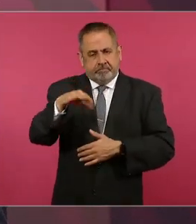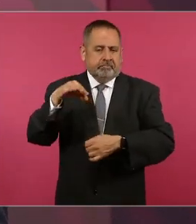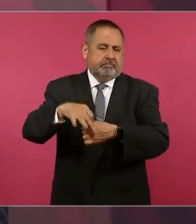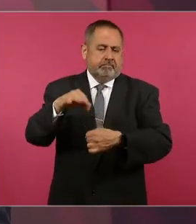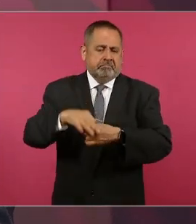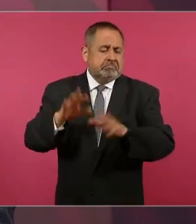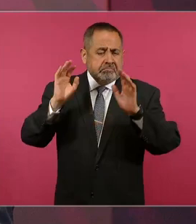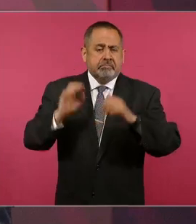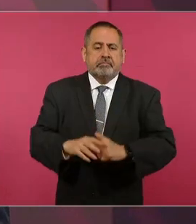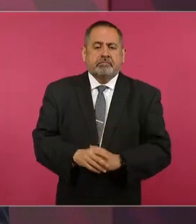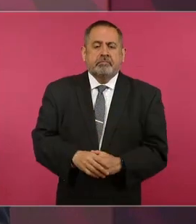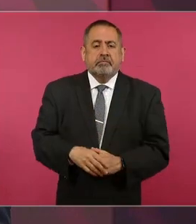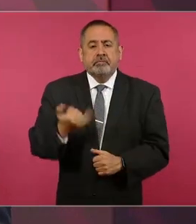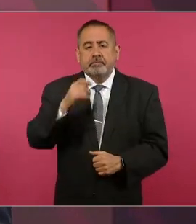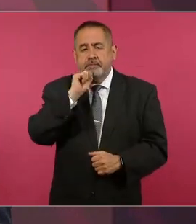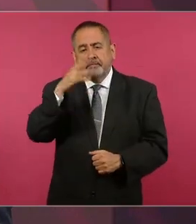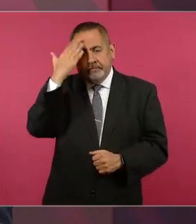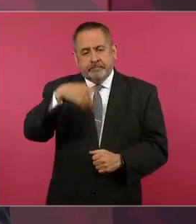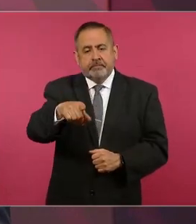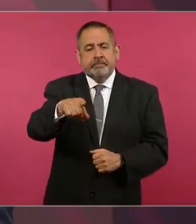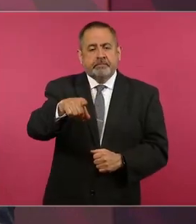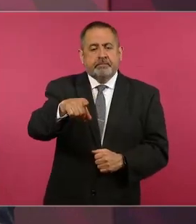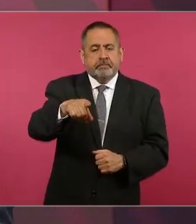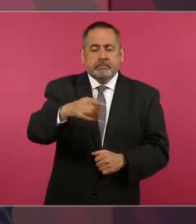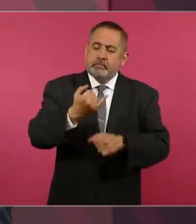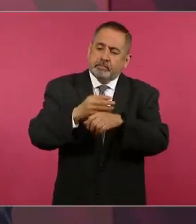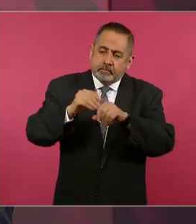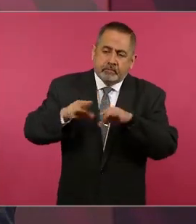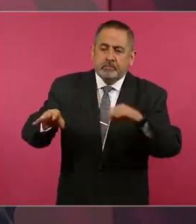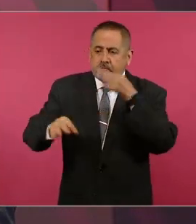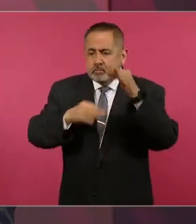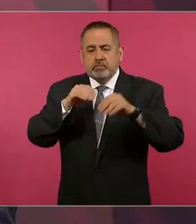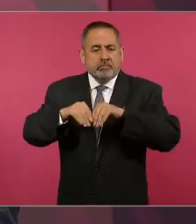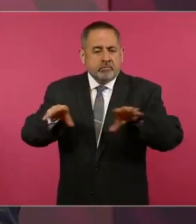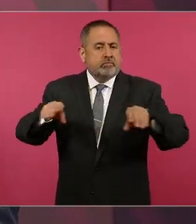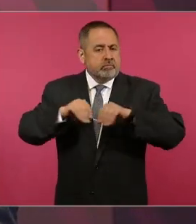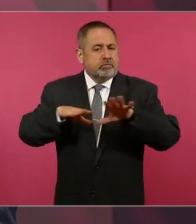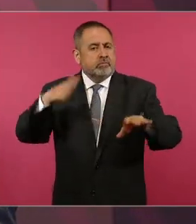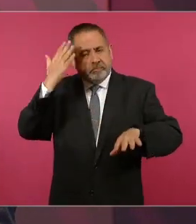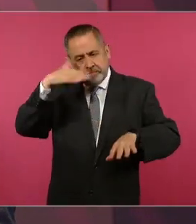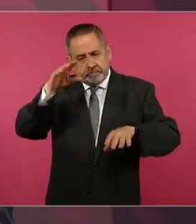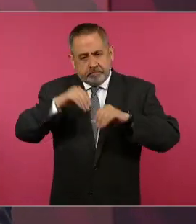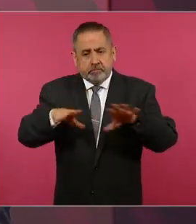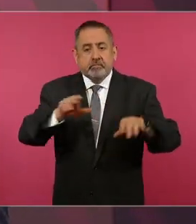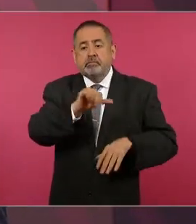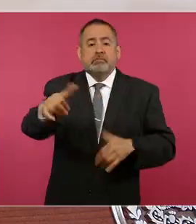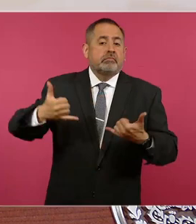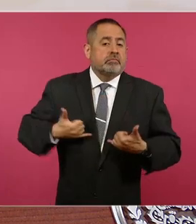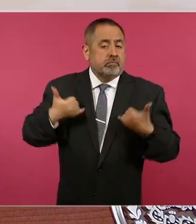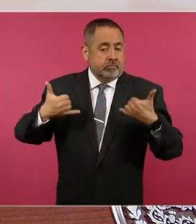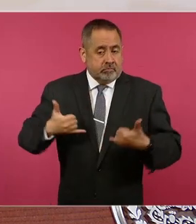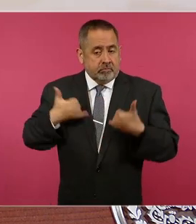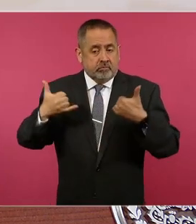y sobre todo estar informando informando informando a los jóvenes